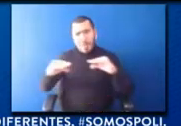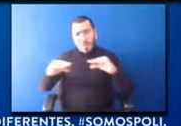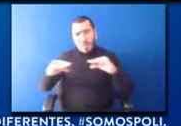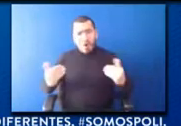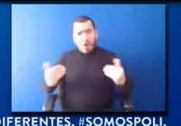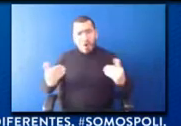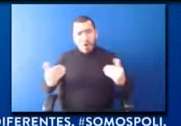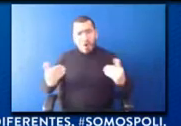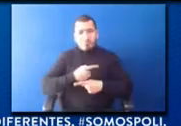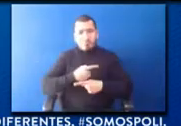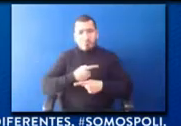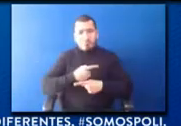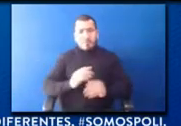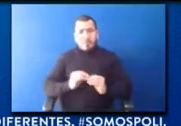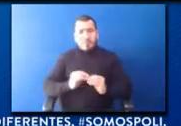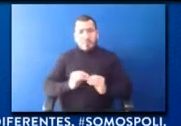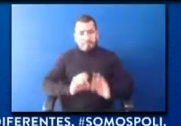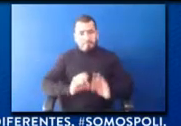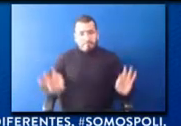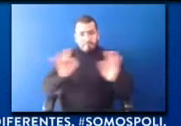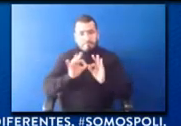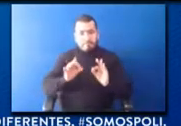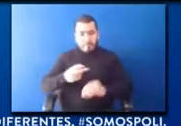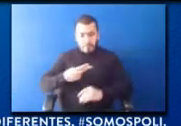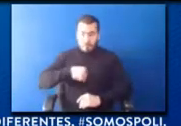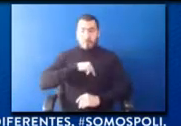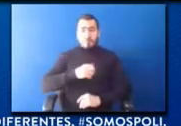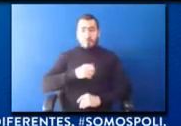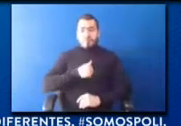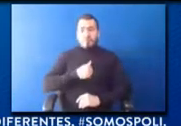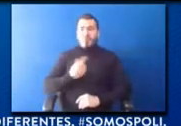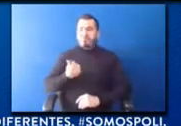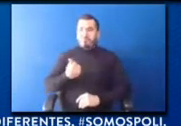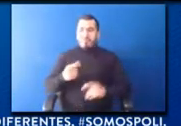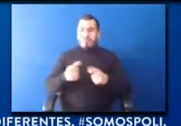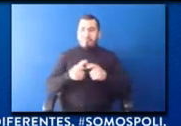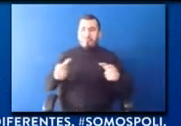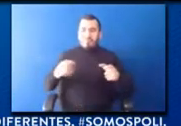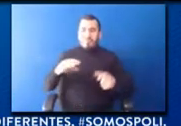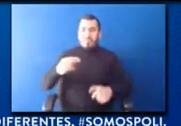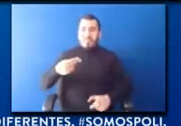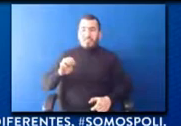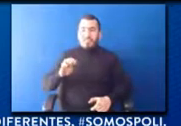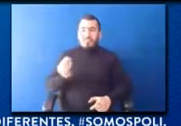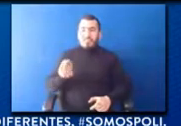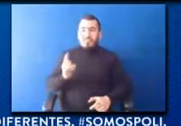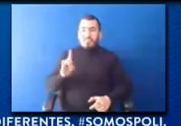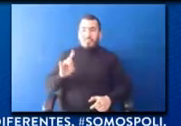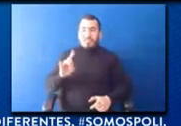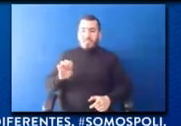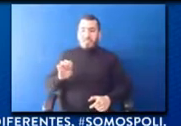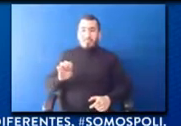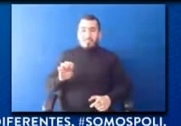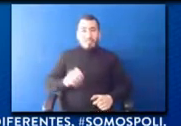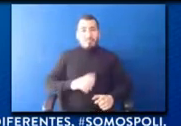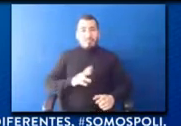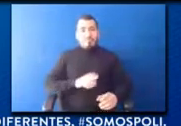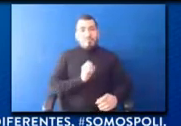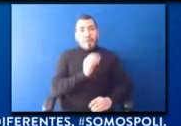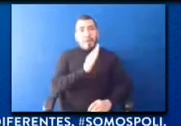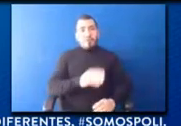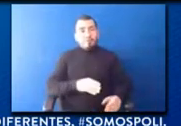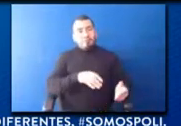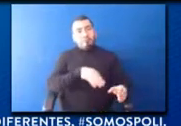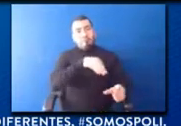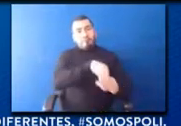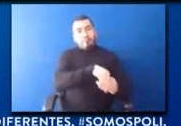y eficientes? Muchos de nosotros crecimos con consignar un cheque y esperar 3 días a que hiciera canje, y hay que de pronto le quede